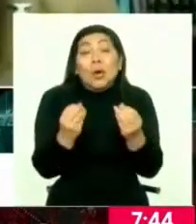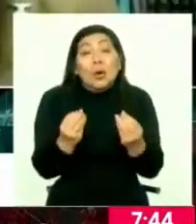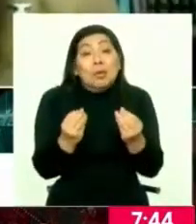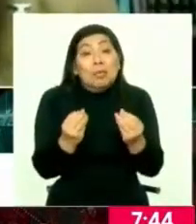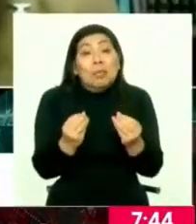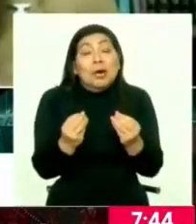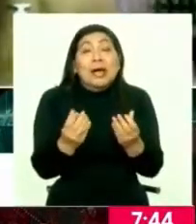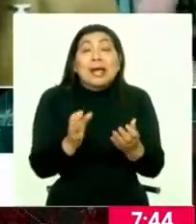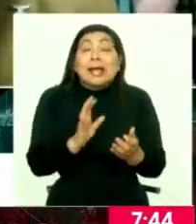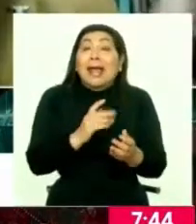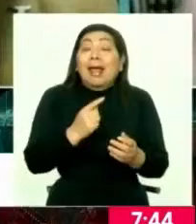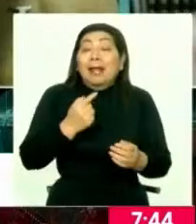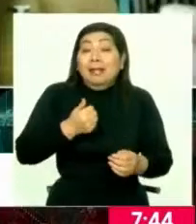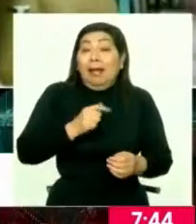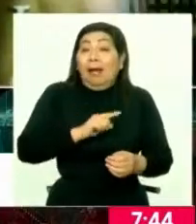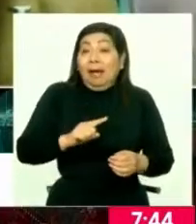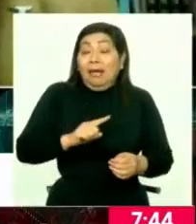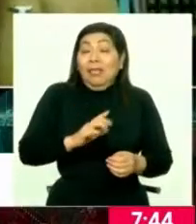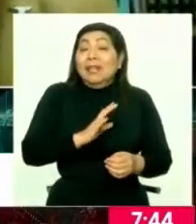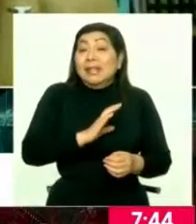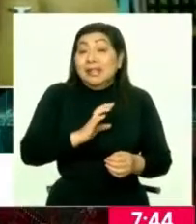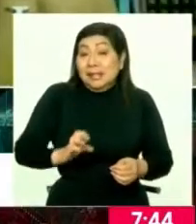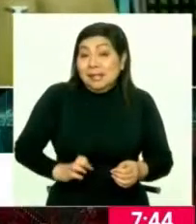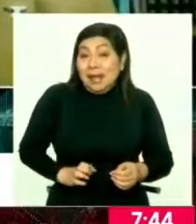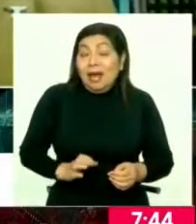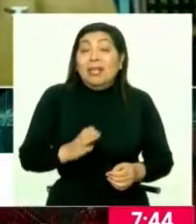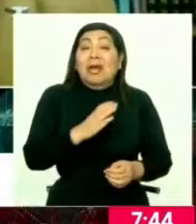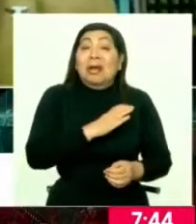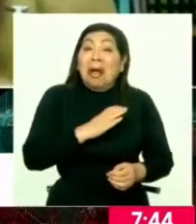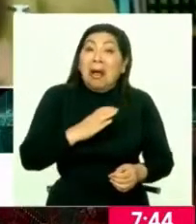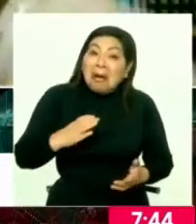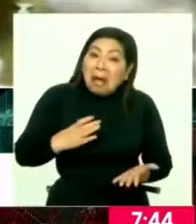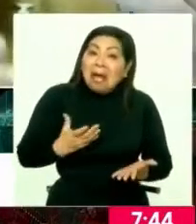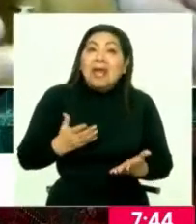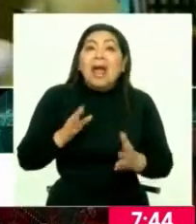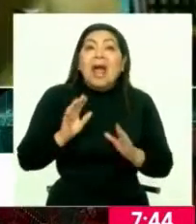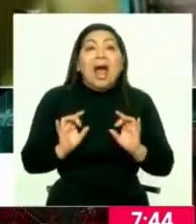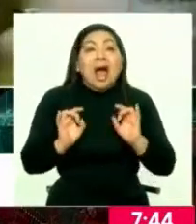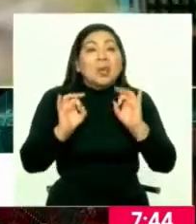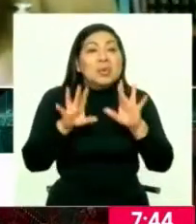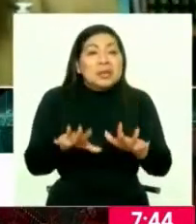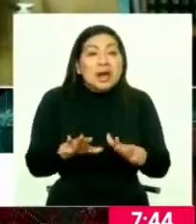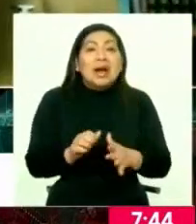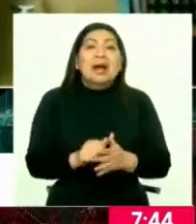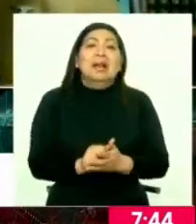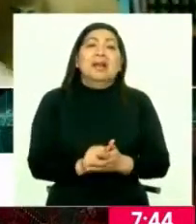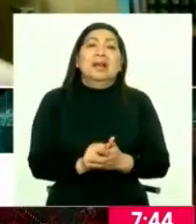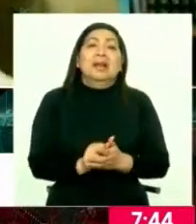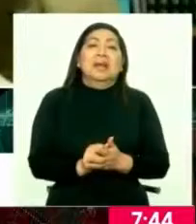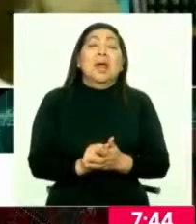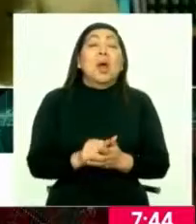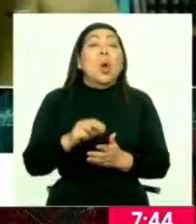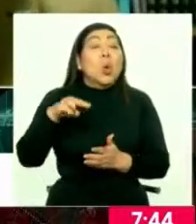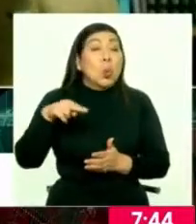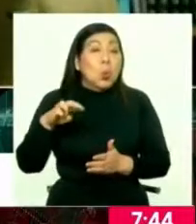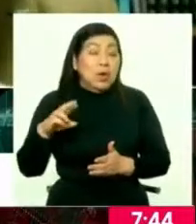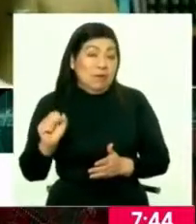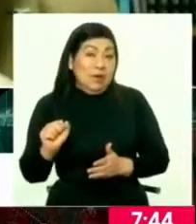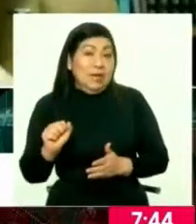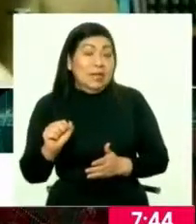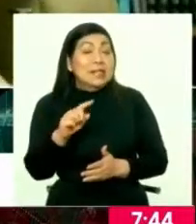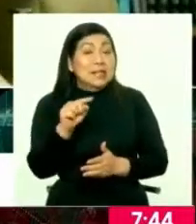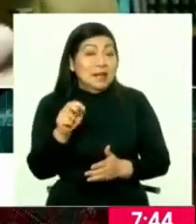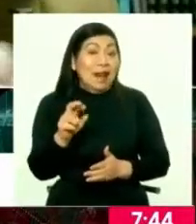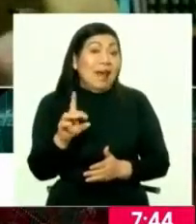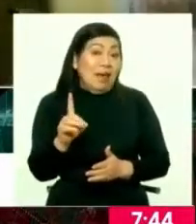siendo el jefe de Estado, los primeros ministros de Canadá, de Australia, de Nueva Zelanda, que también, por